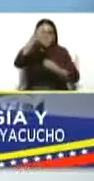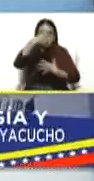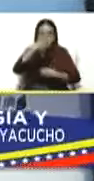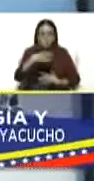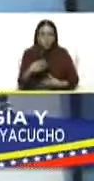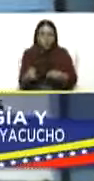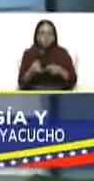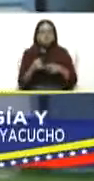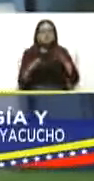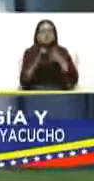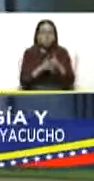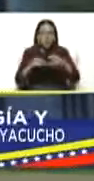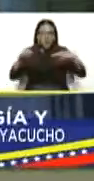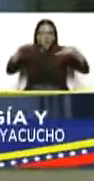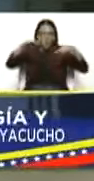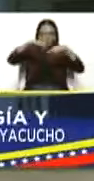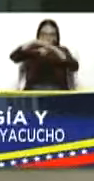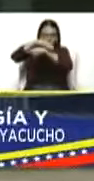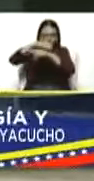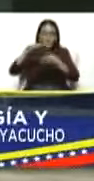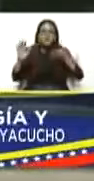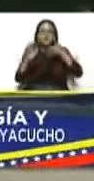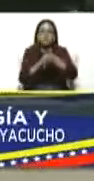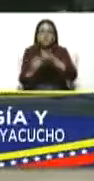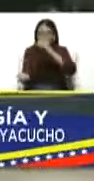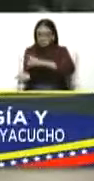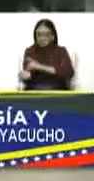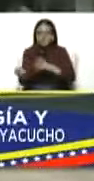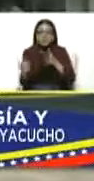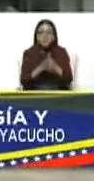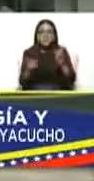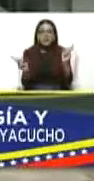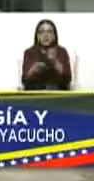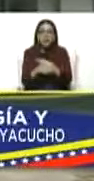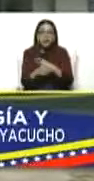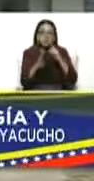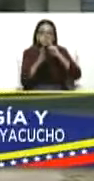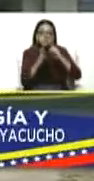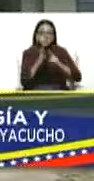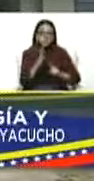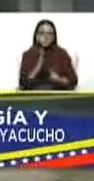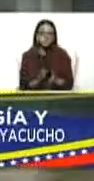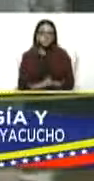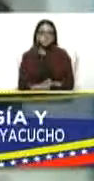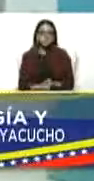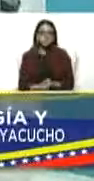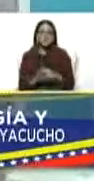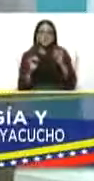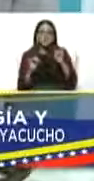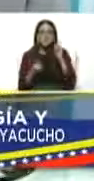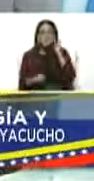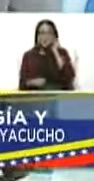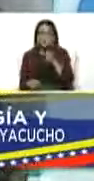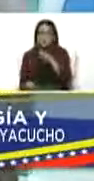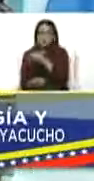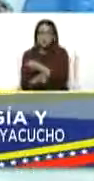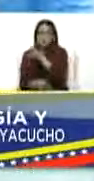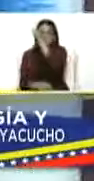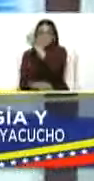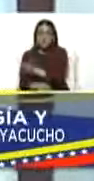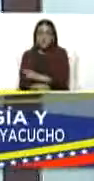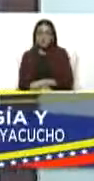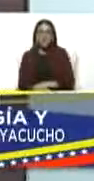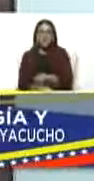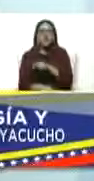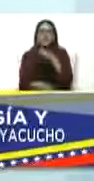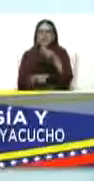ahora aquí, en la sala de oncología. Esta es la sala... Licenciada Guerrero. Presidente, esta es la sala de la